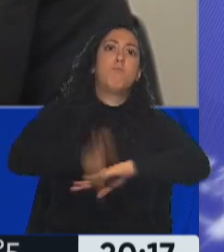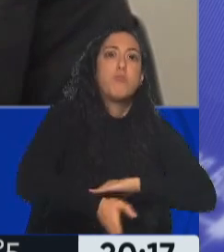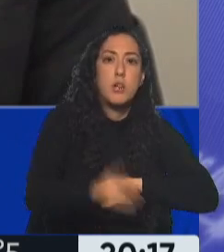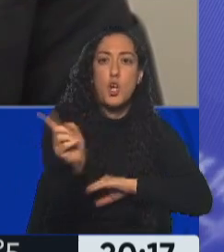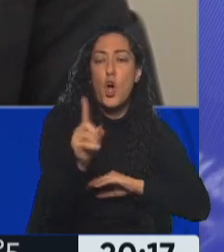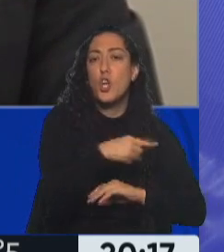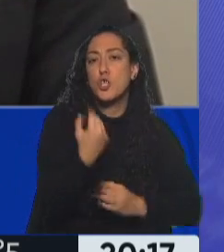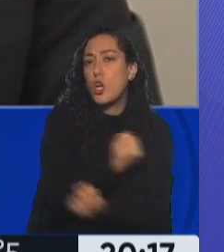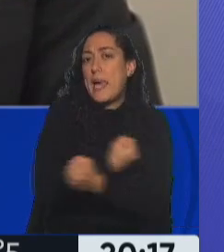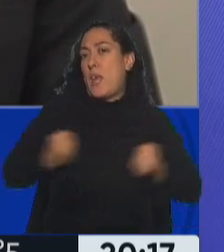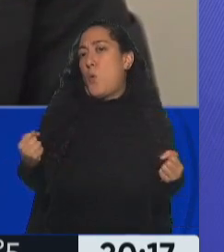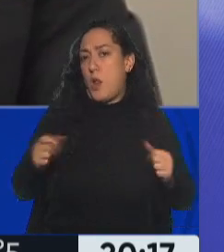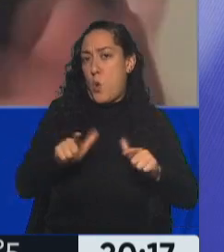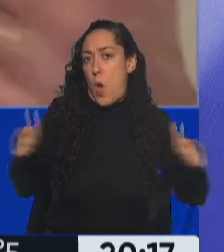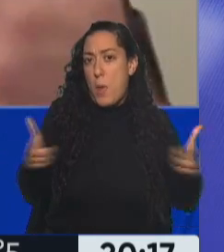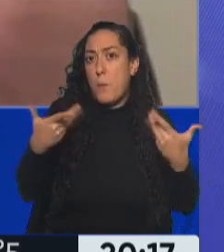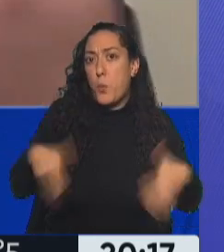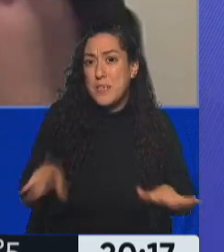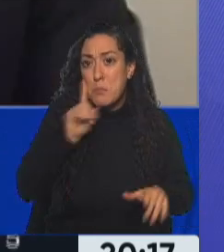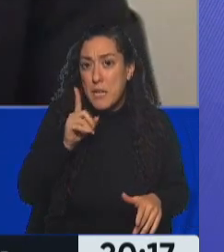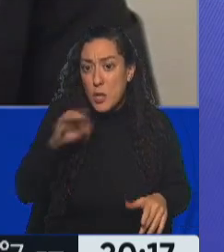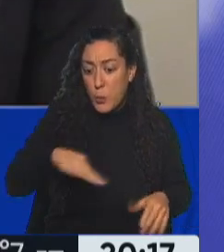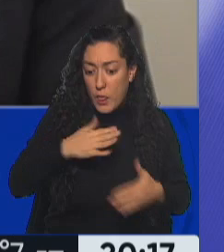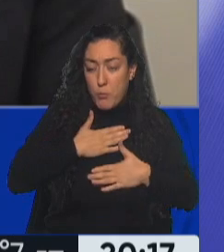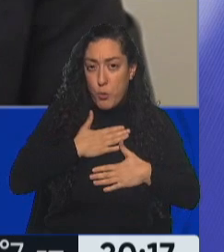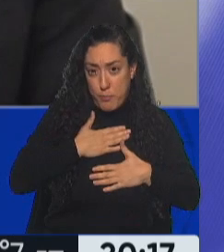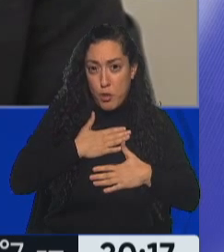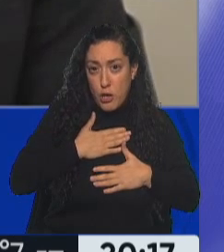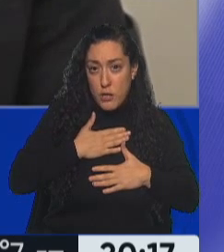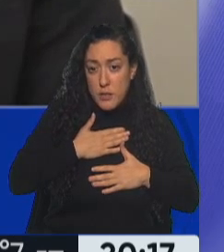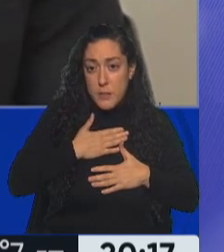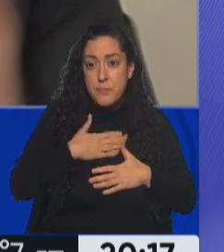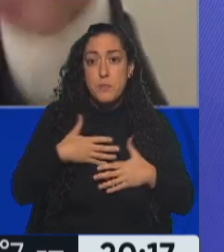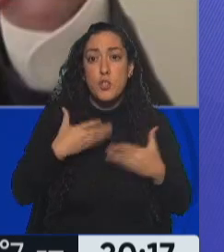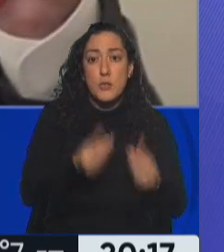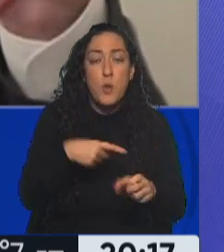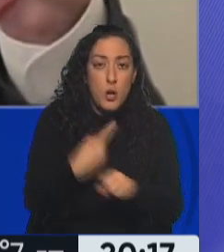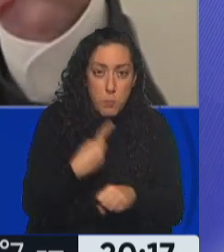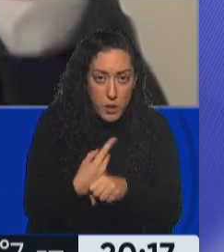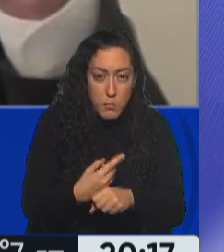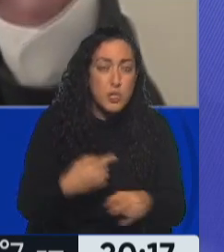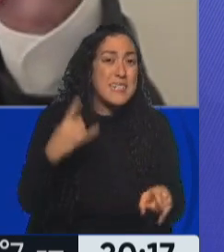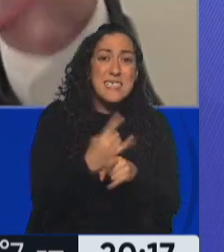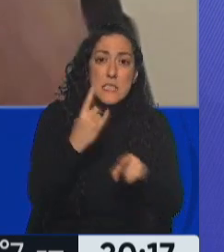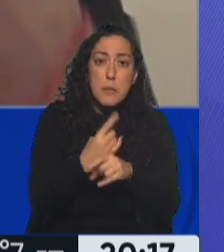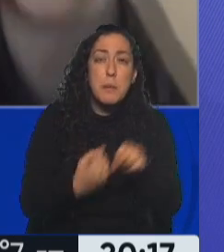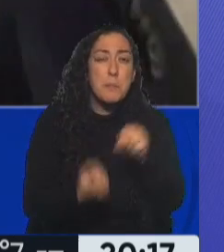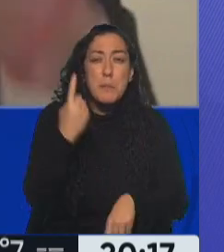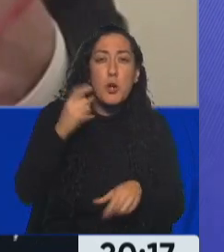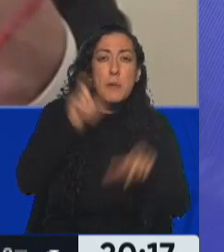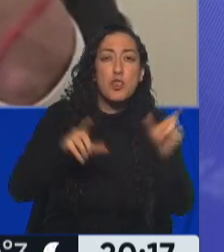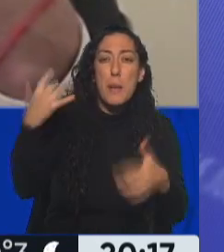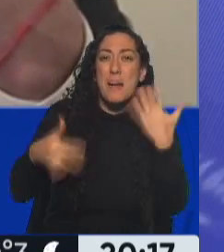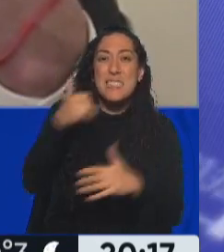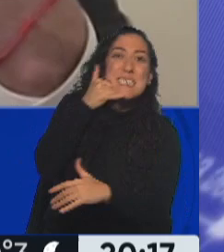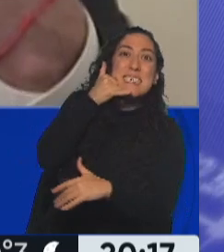somos superhéroes, hacer cosas que nos puedan someter a riesgo porque además perdemos esa posibilidad de ayudar. Siempre llamamos a los rescatistas,